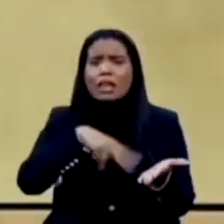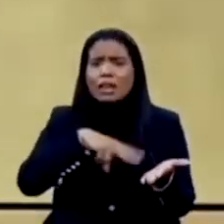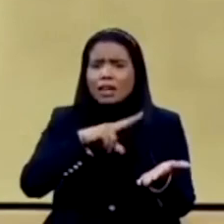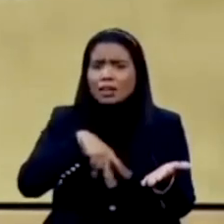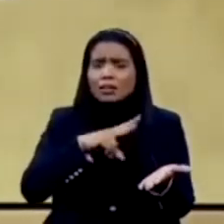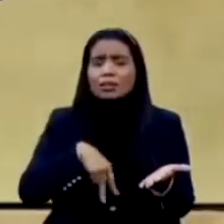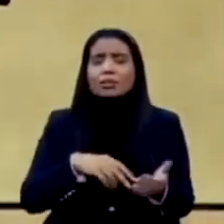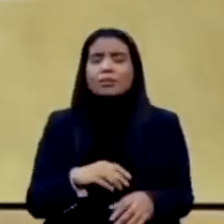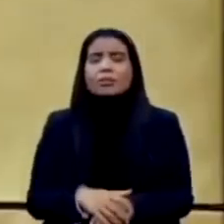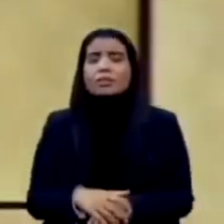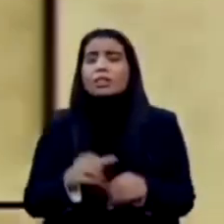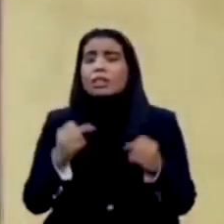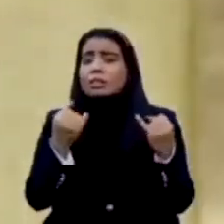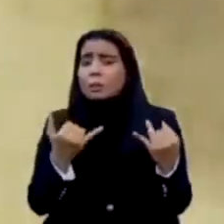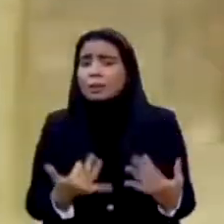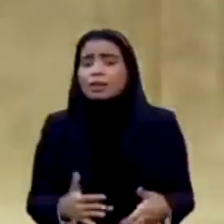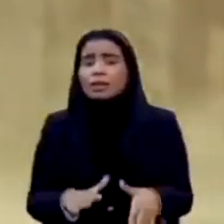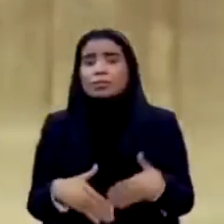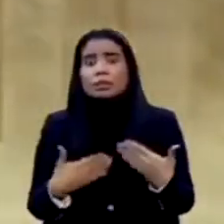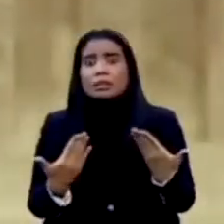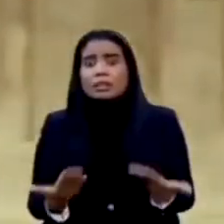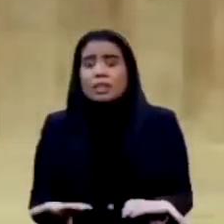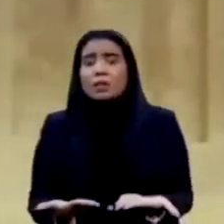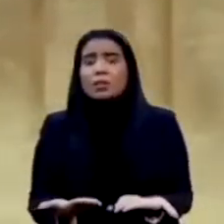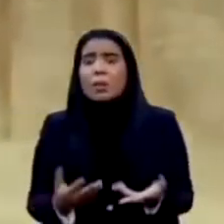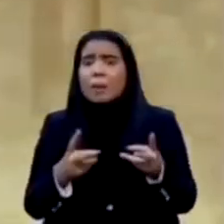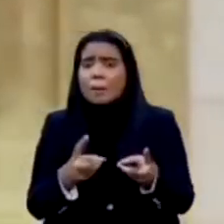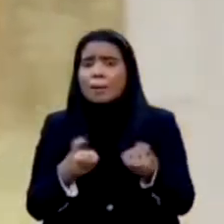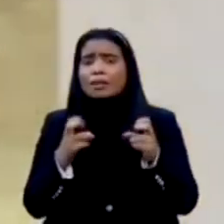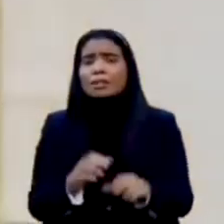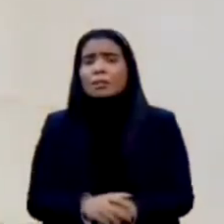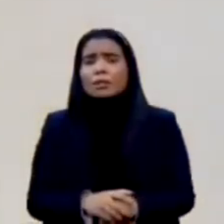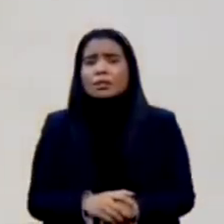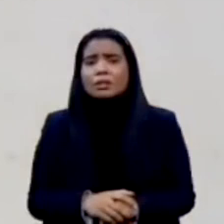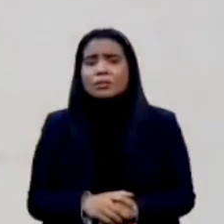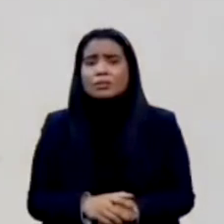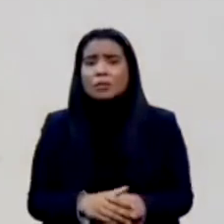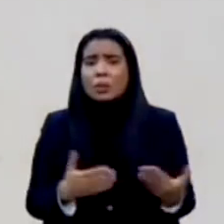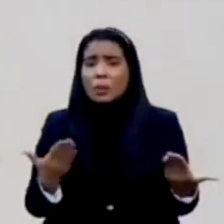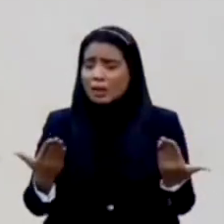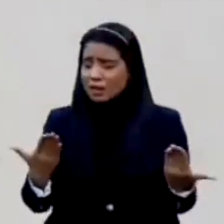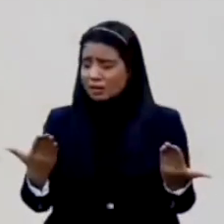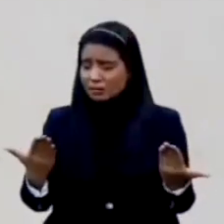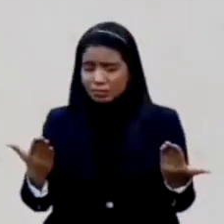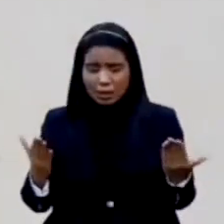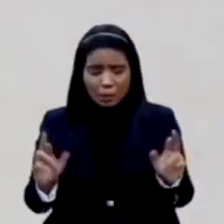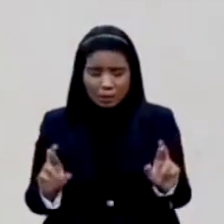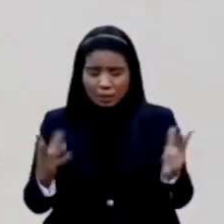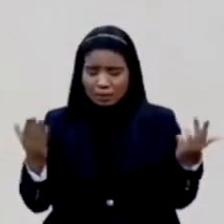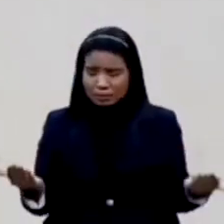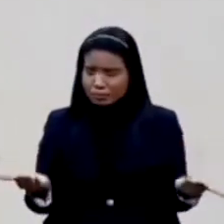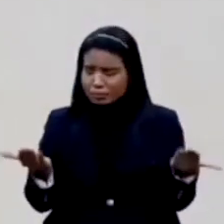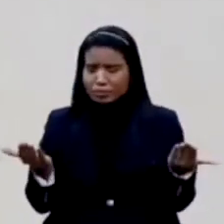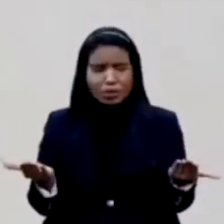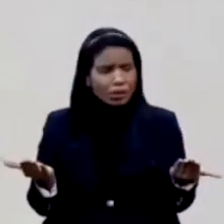él dice entonces veréis la diferencia otra vez la diferencia otra vez